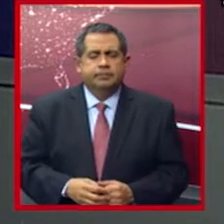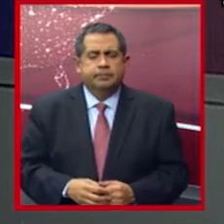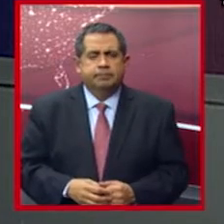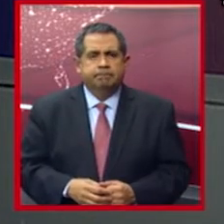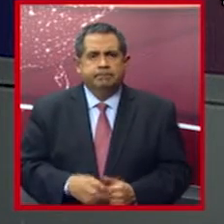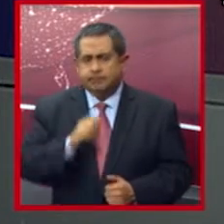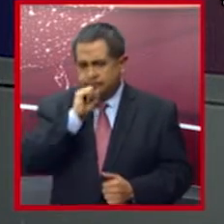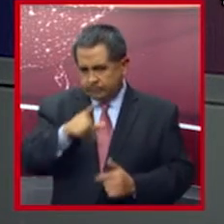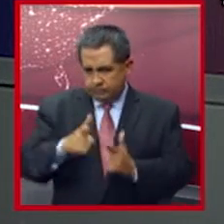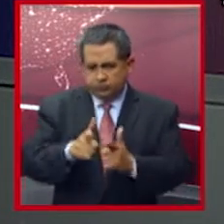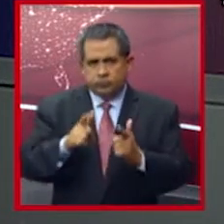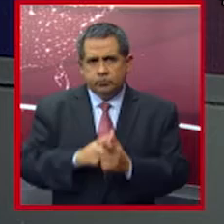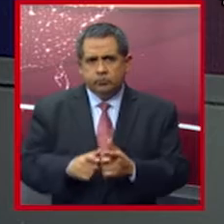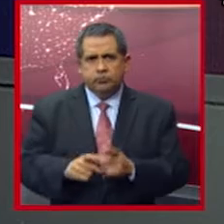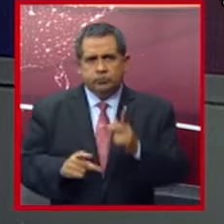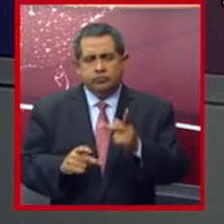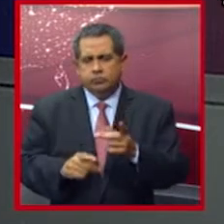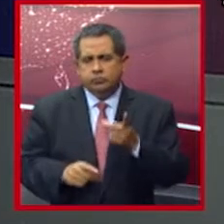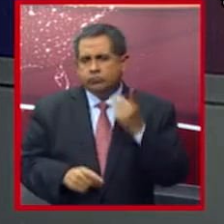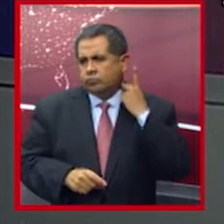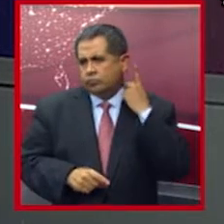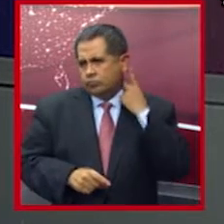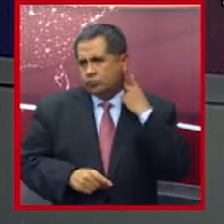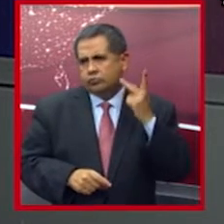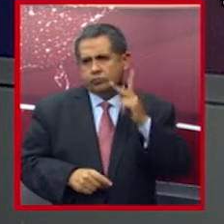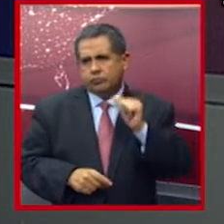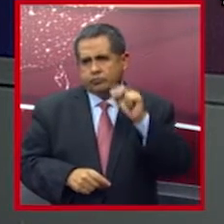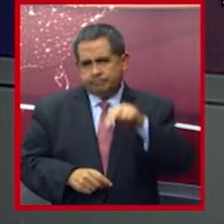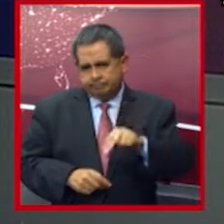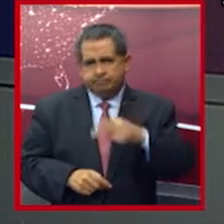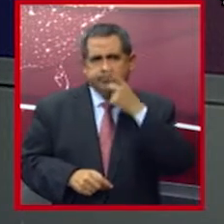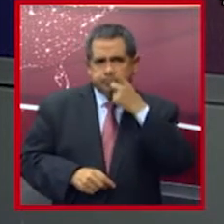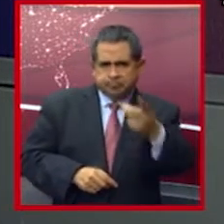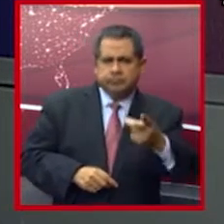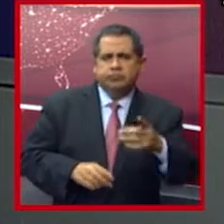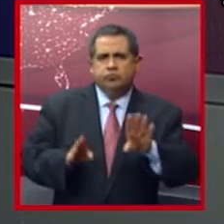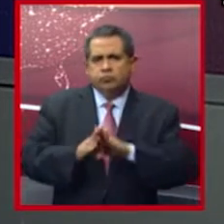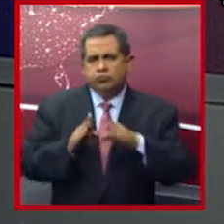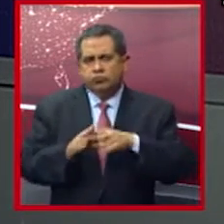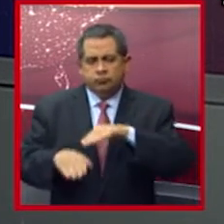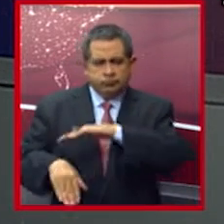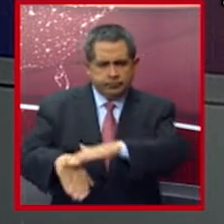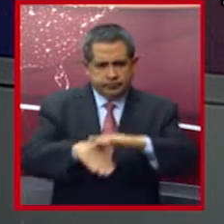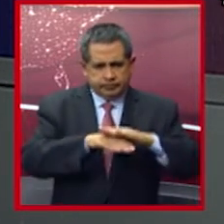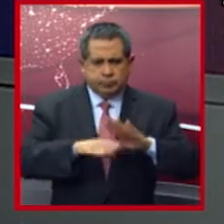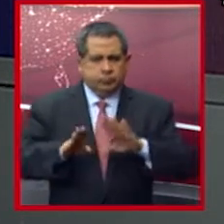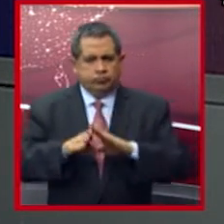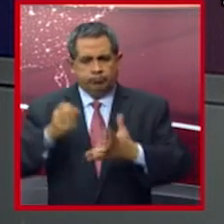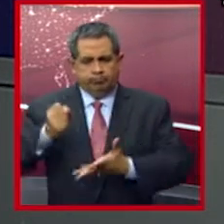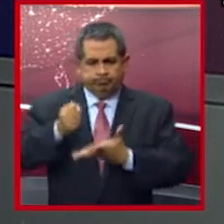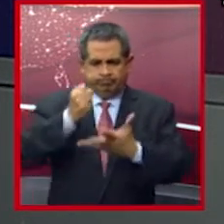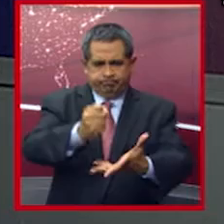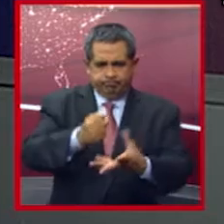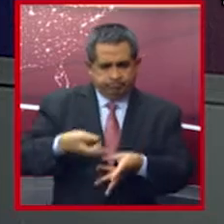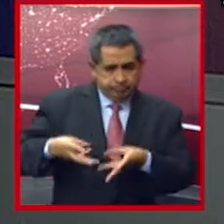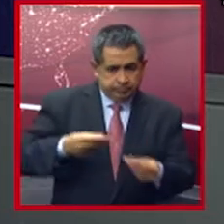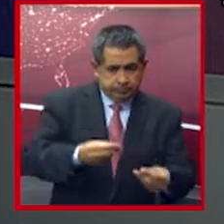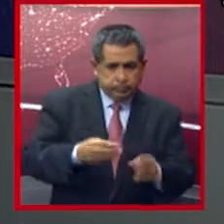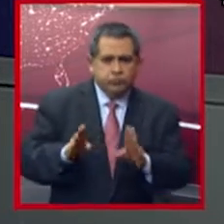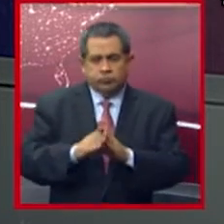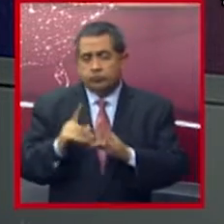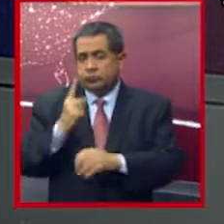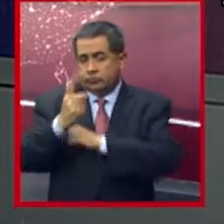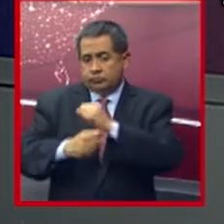Bueno, luego el grupo parlamentario del PAN en el Senado de la República hizo un llamado en el marco del análisis y aprobación del presupuesto de egresos de la Federación